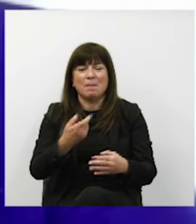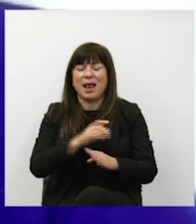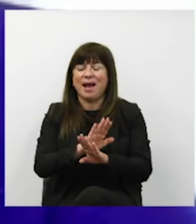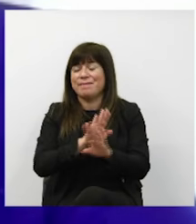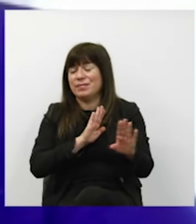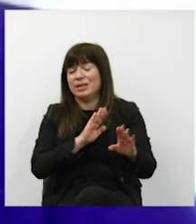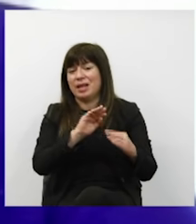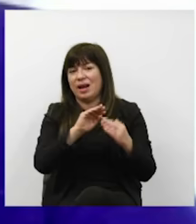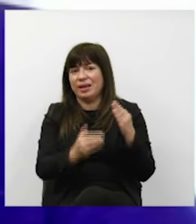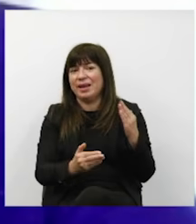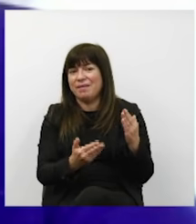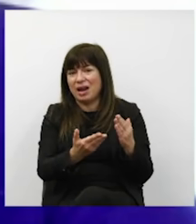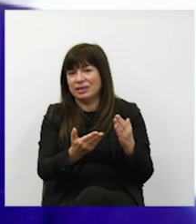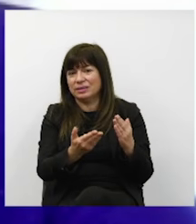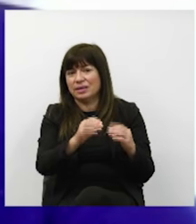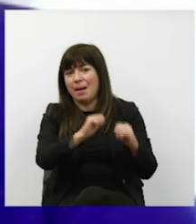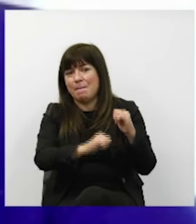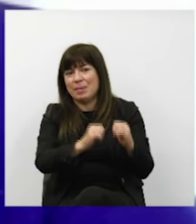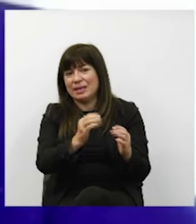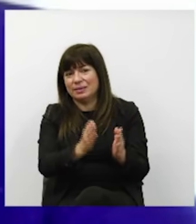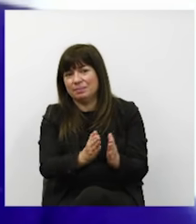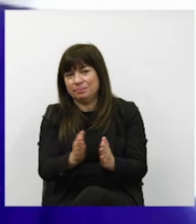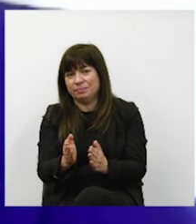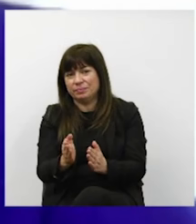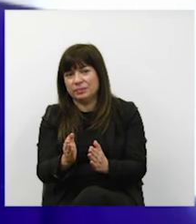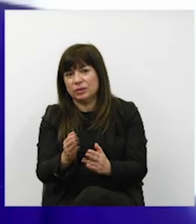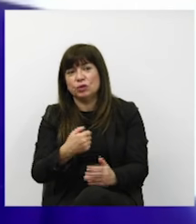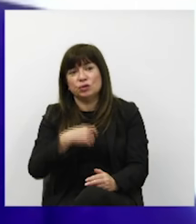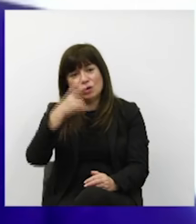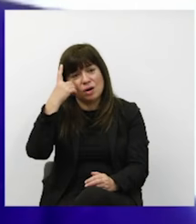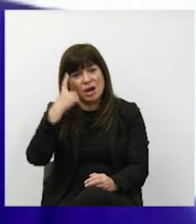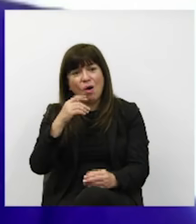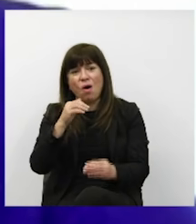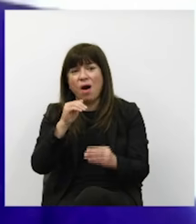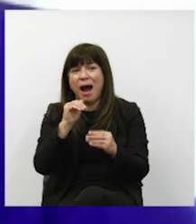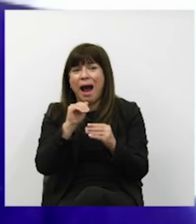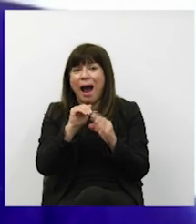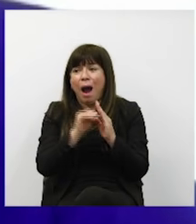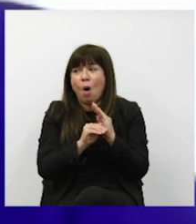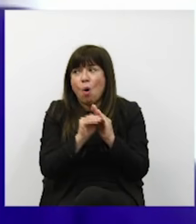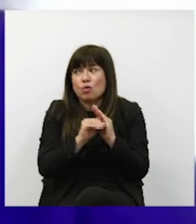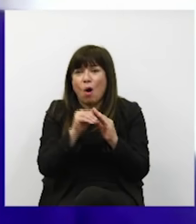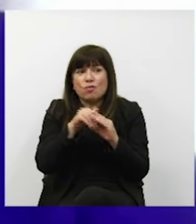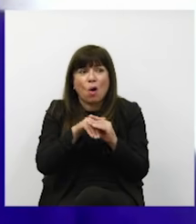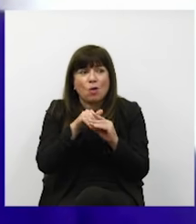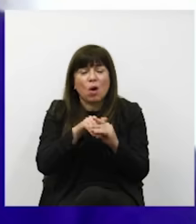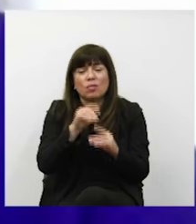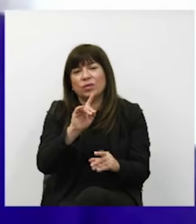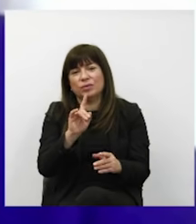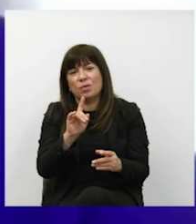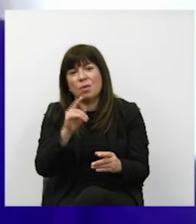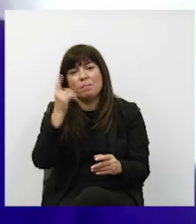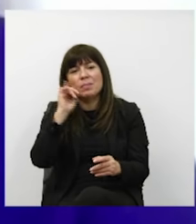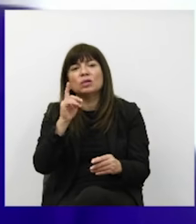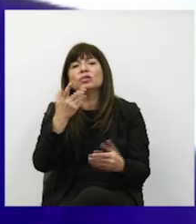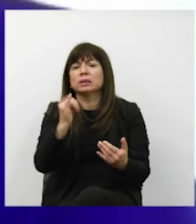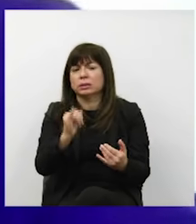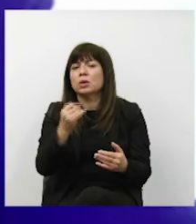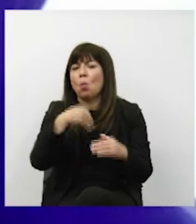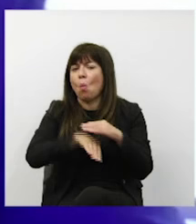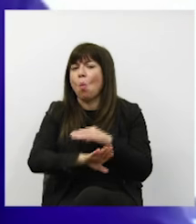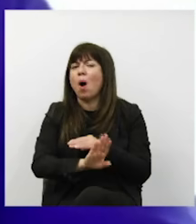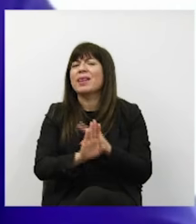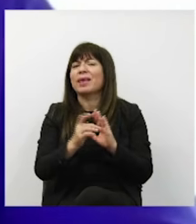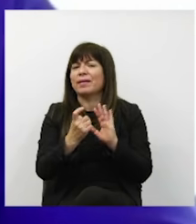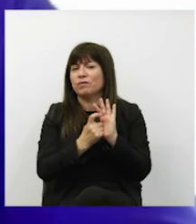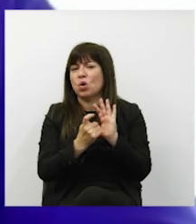soy, creo que no habría que ahorrar, pero guardar las boletas. Lo que significa que después tendremos que arreglar ese tema. Ahora, respecto a las empresas